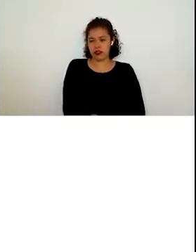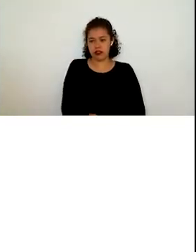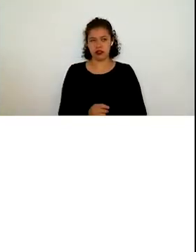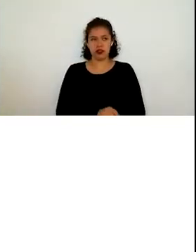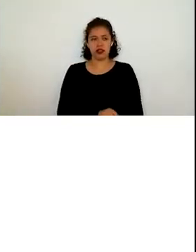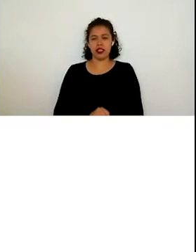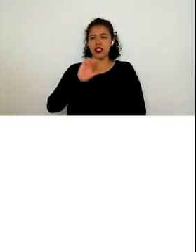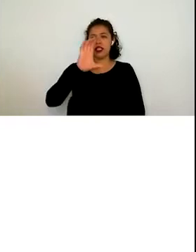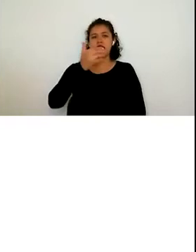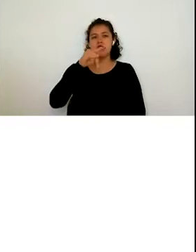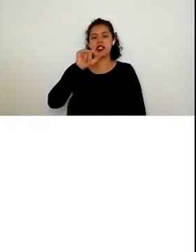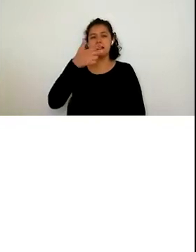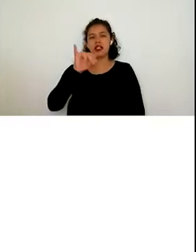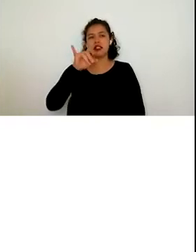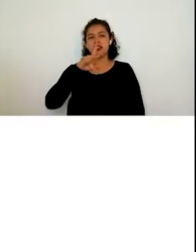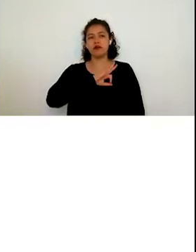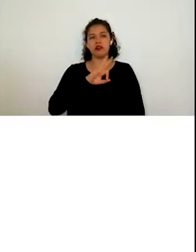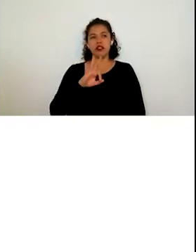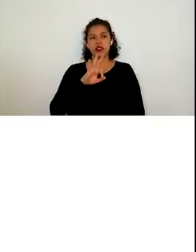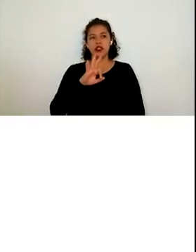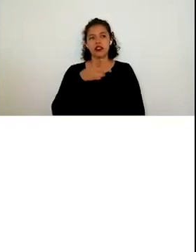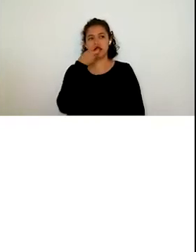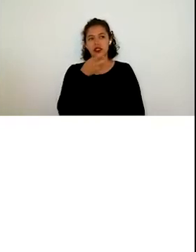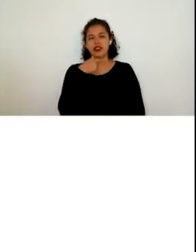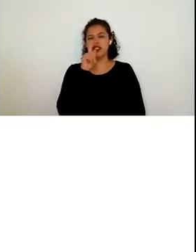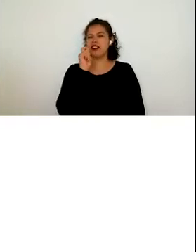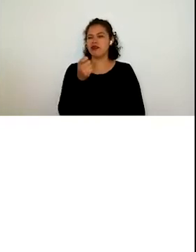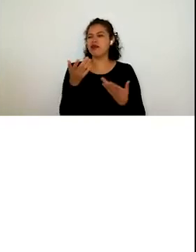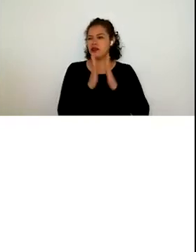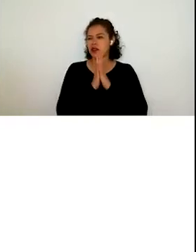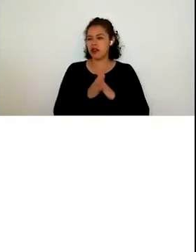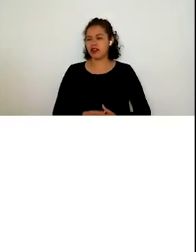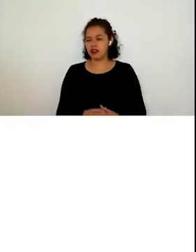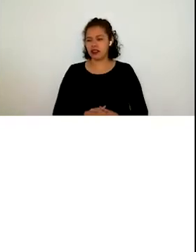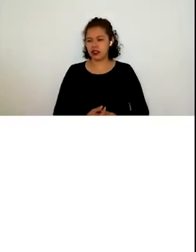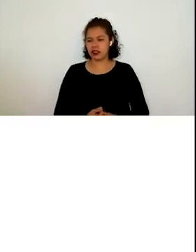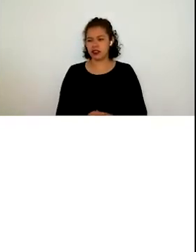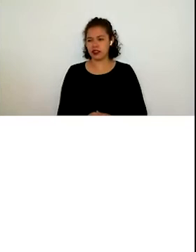Cintia, si nos podrías comentar a qué te refieres con eso.